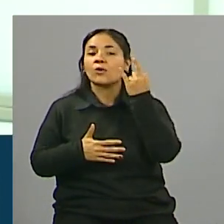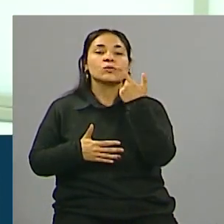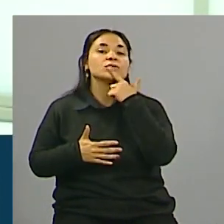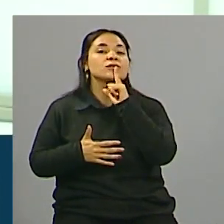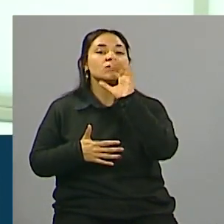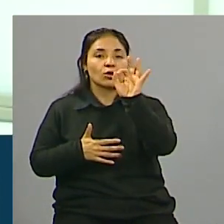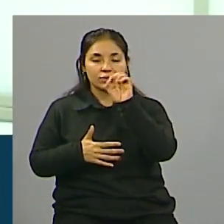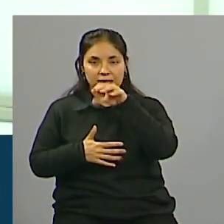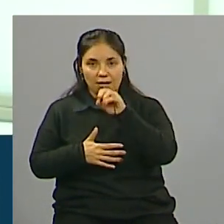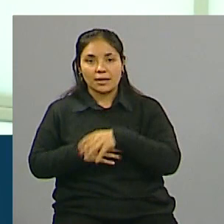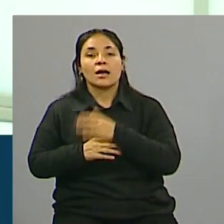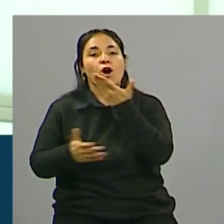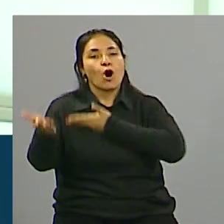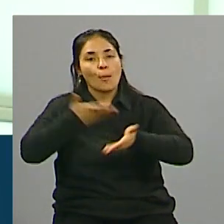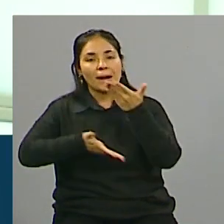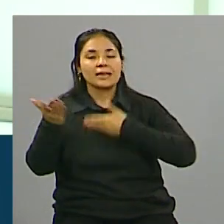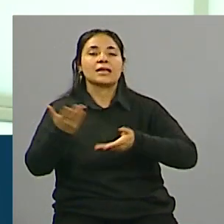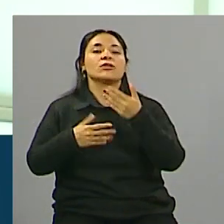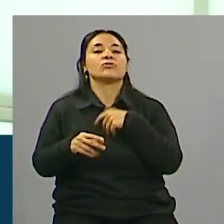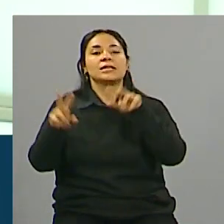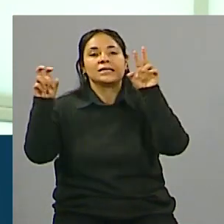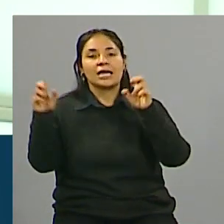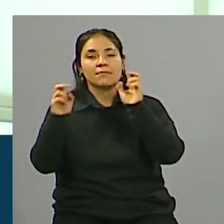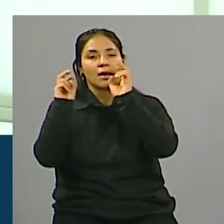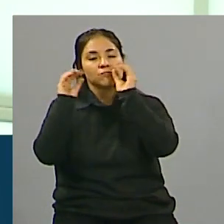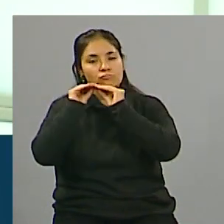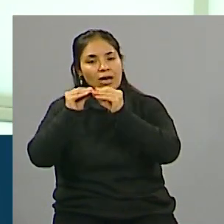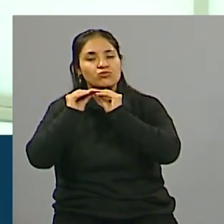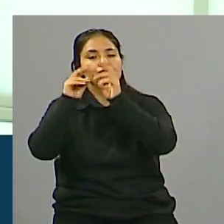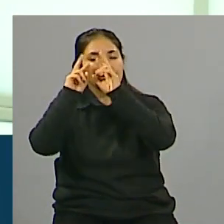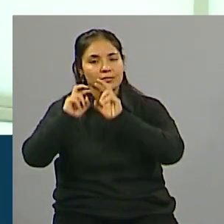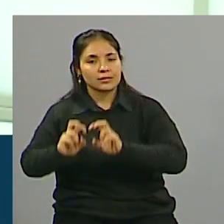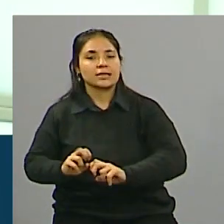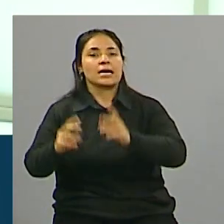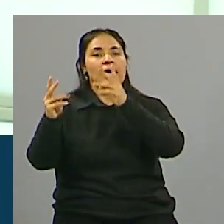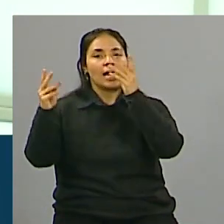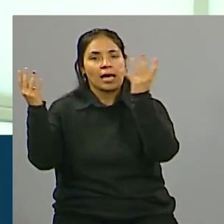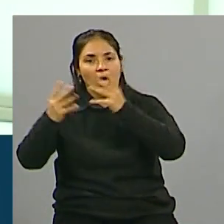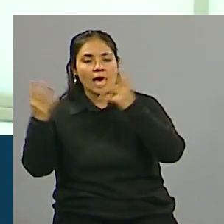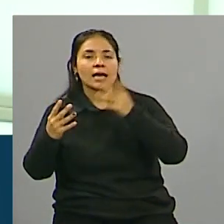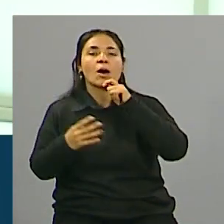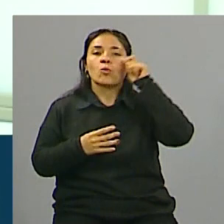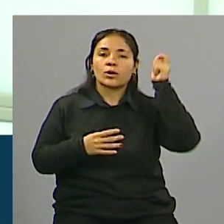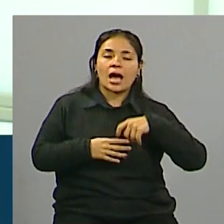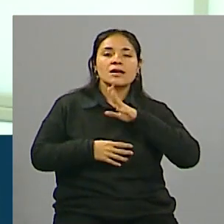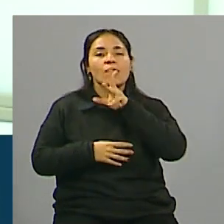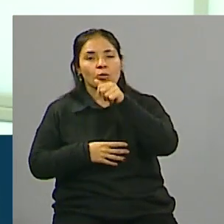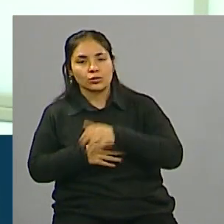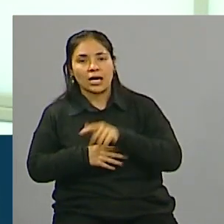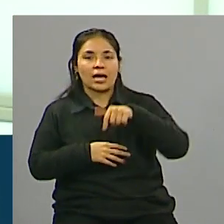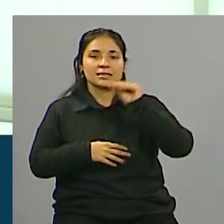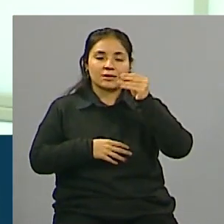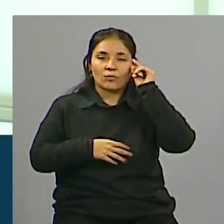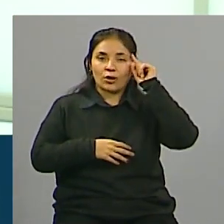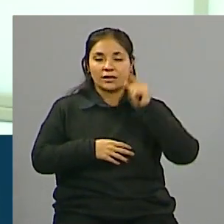nosotros, compartiendo por supuesto el análisis de la guerra entre Ucrania y Rusia aquí en Chat Político. Nos vamos a ir a una pausa,